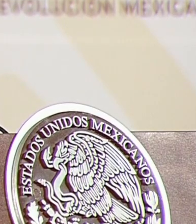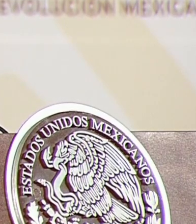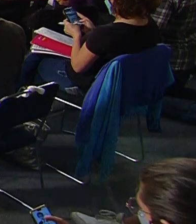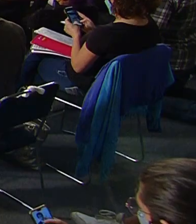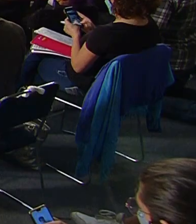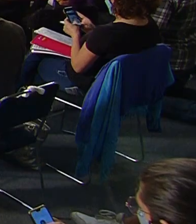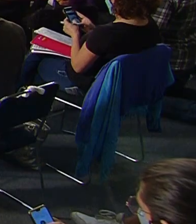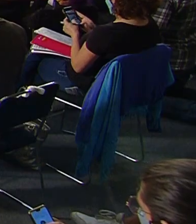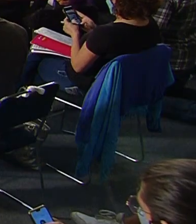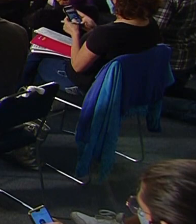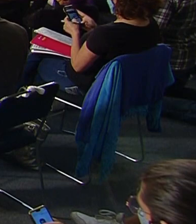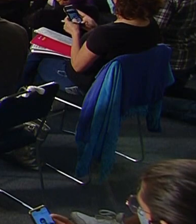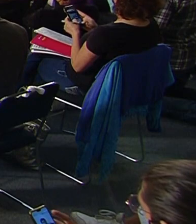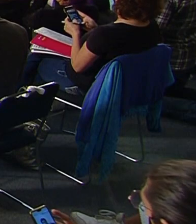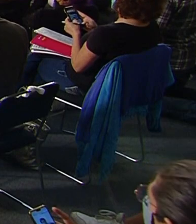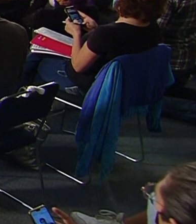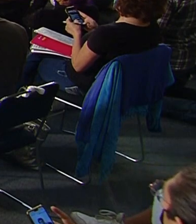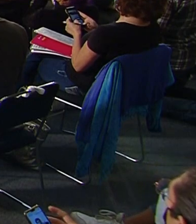Creo que fue